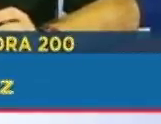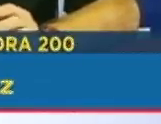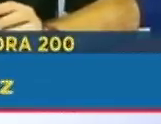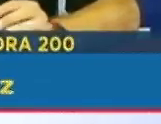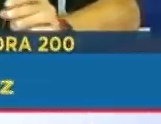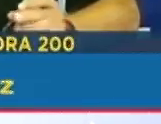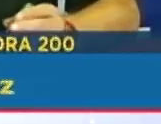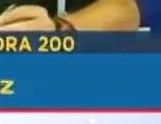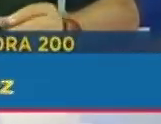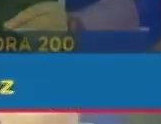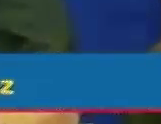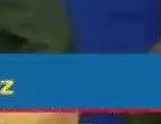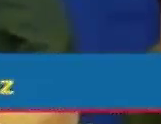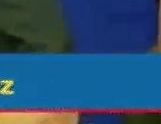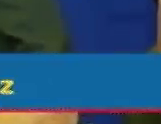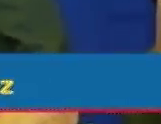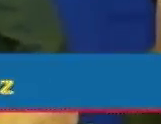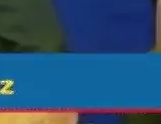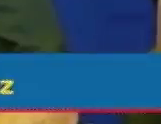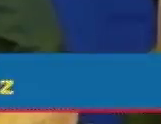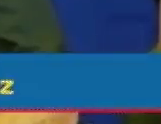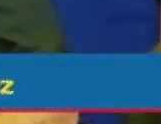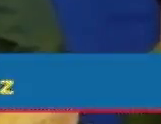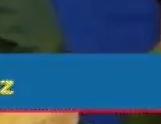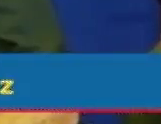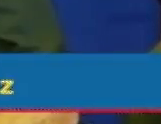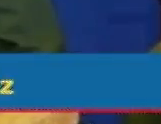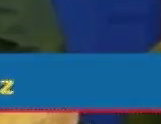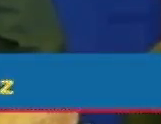Métete tus sanciones por te parezca.